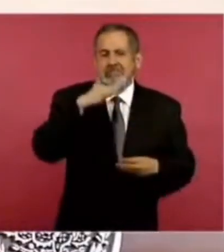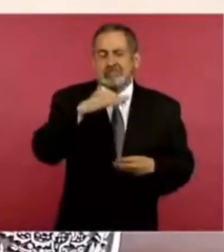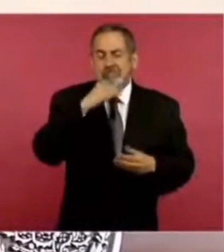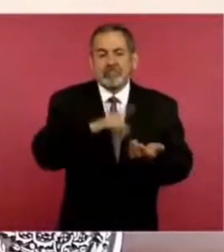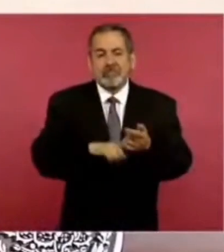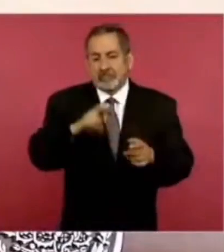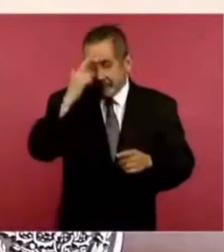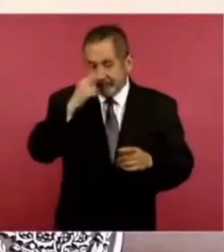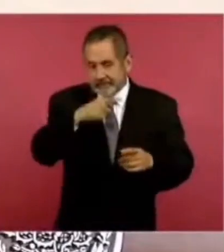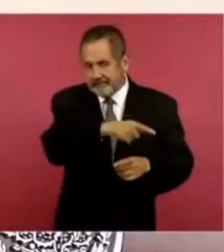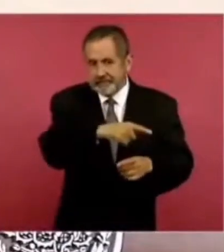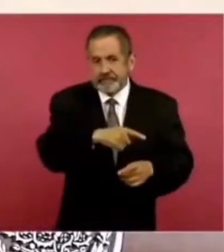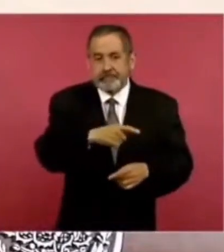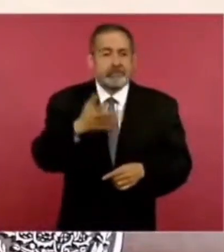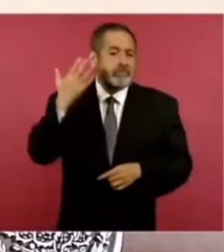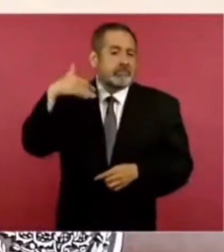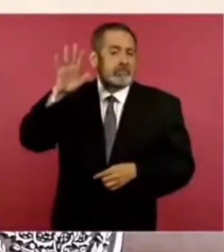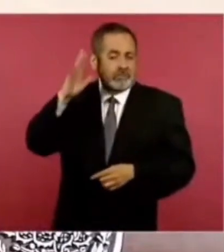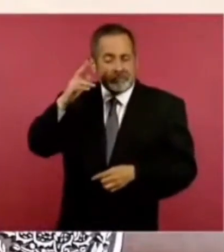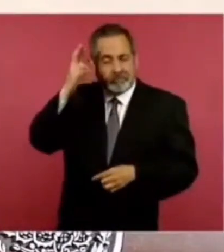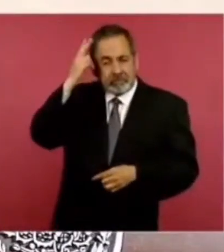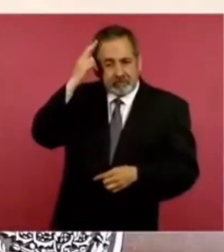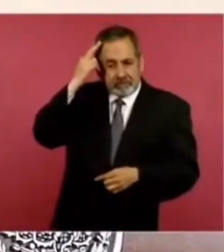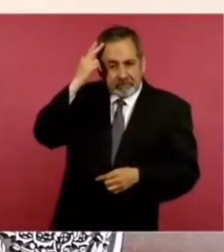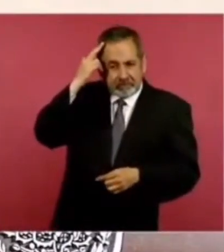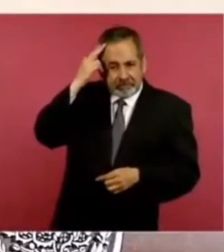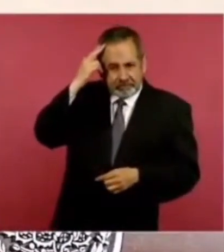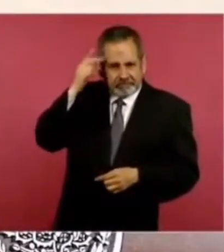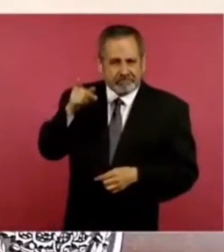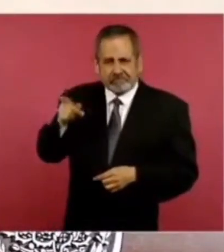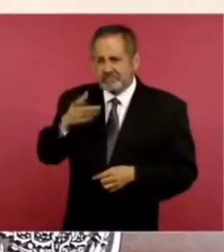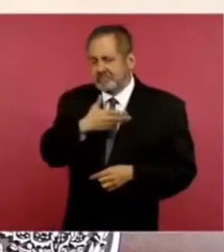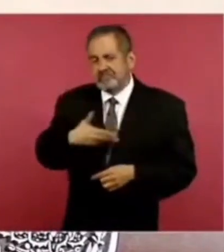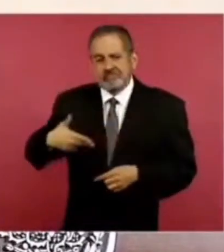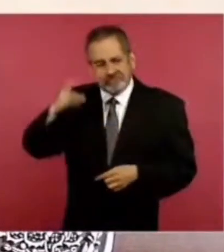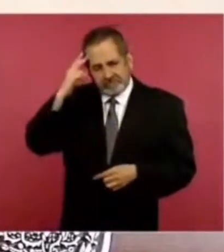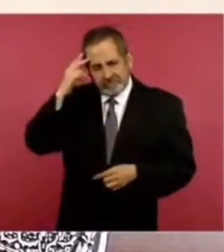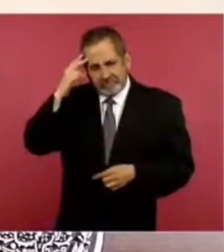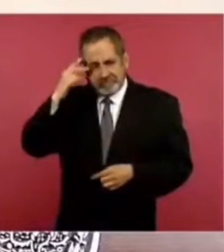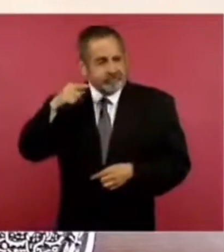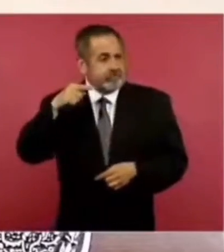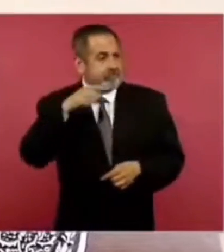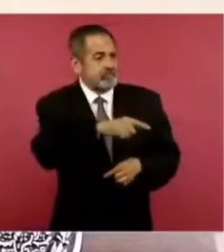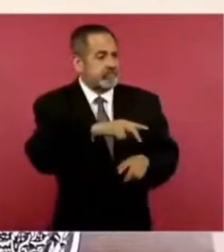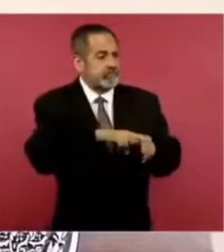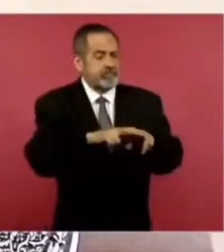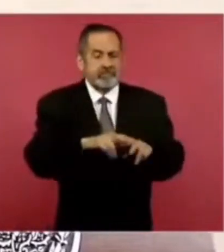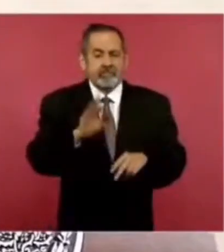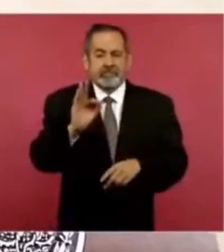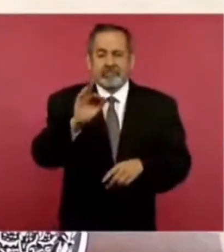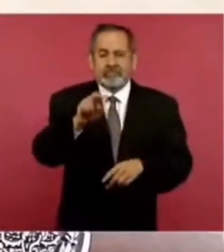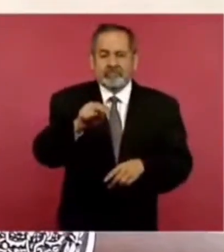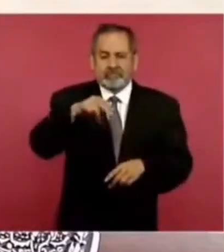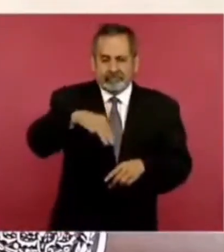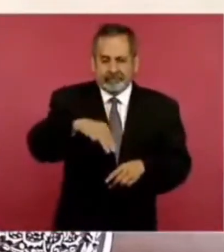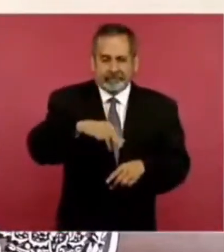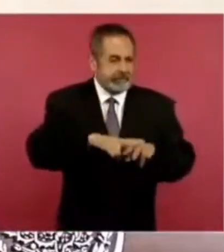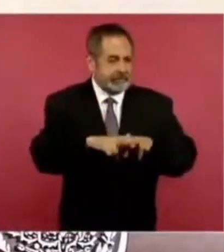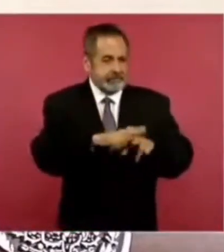porque sí se les hicieron planteamientos para que pagaran los